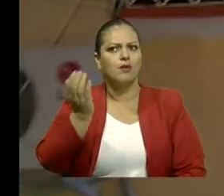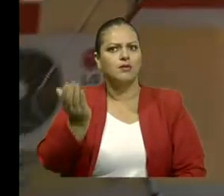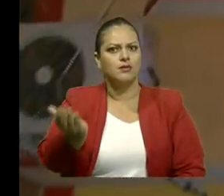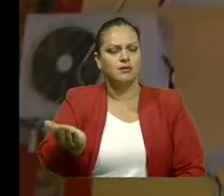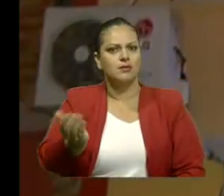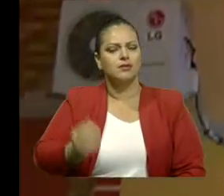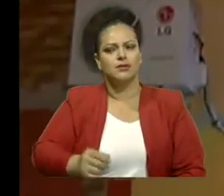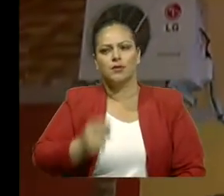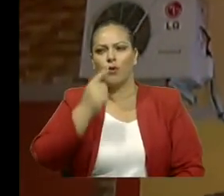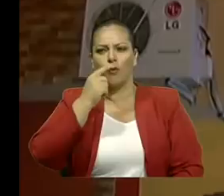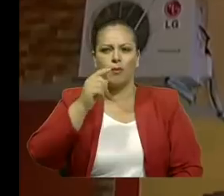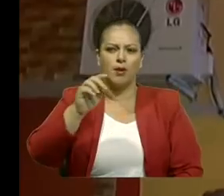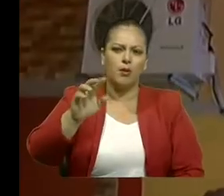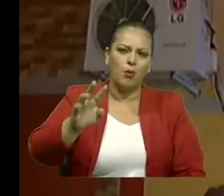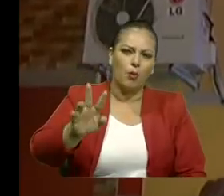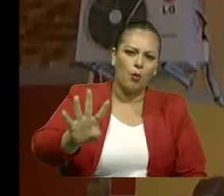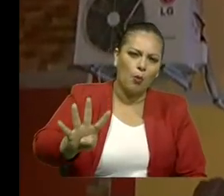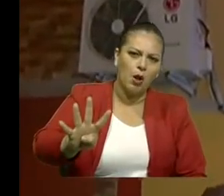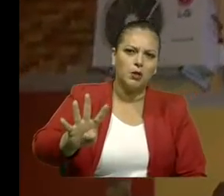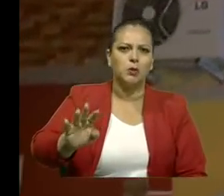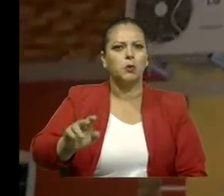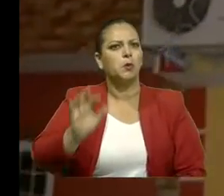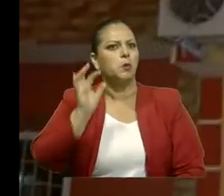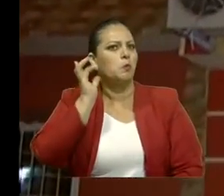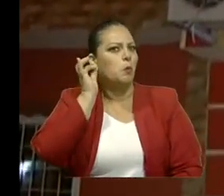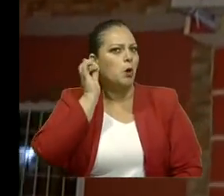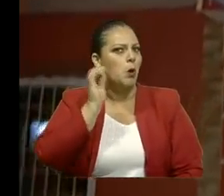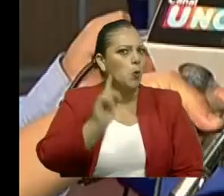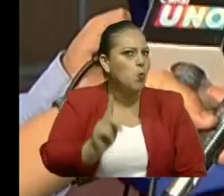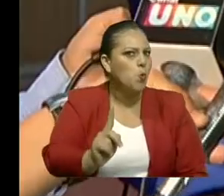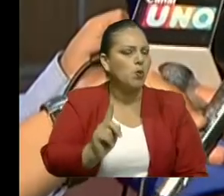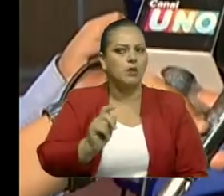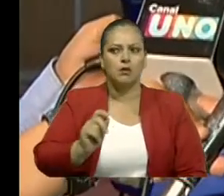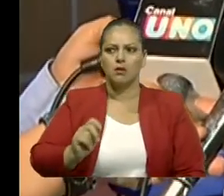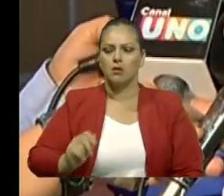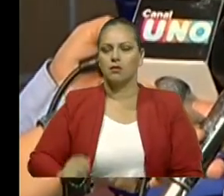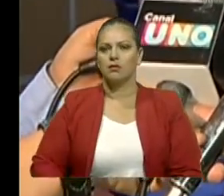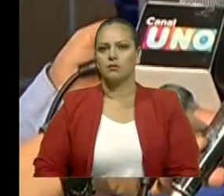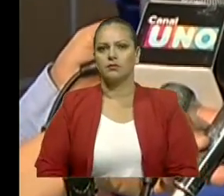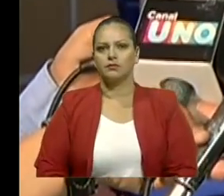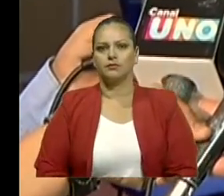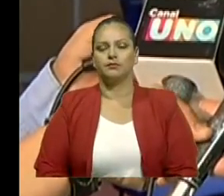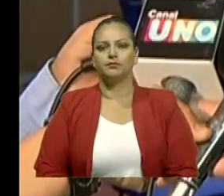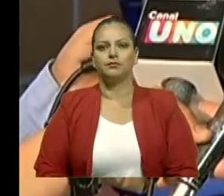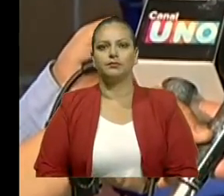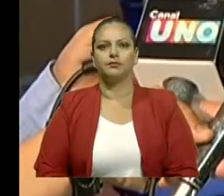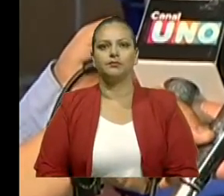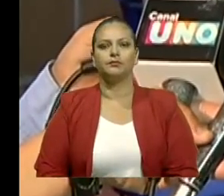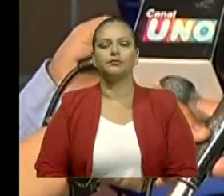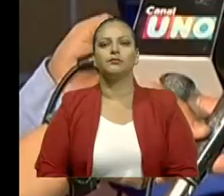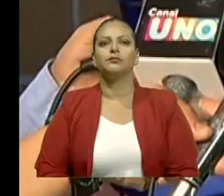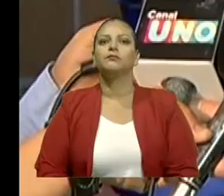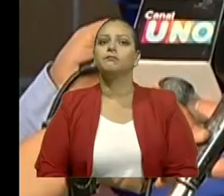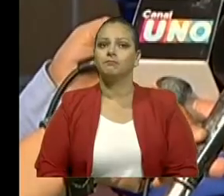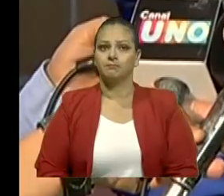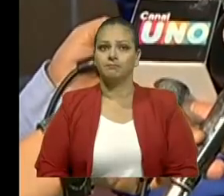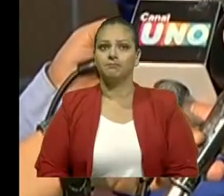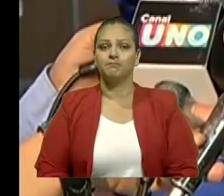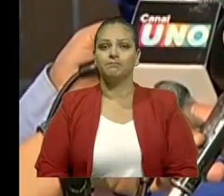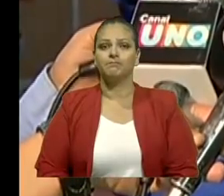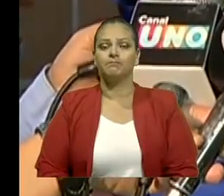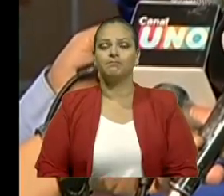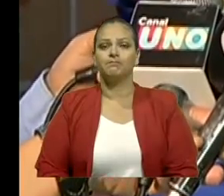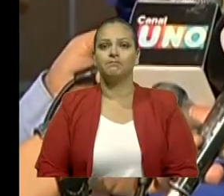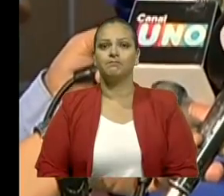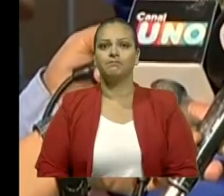Son tres o cuatro tipos a veces que han ido ahí. Y lo dejan muerto al señor. Aparentemente pues una herida en su cabeza, con